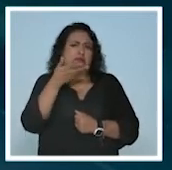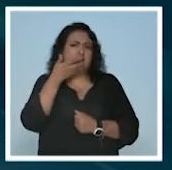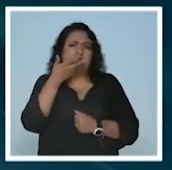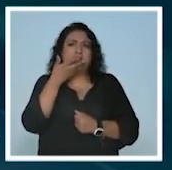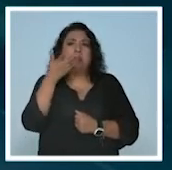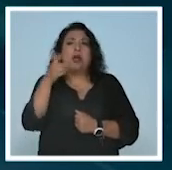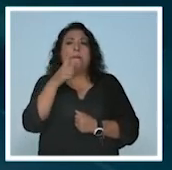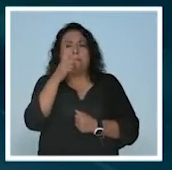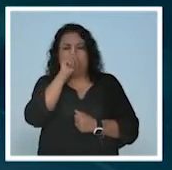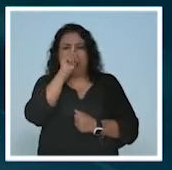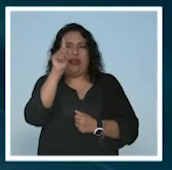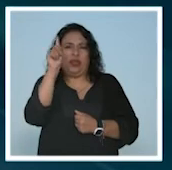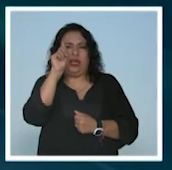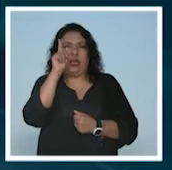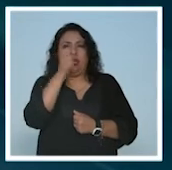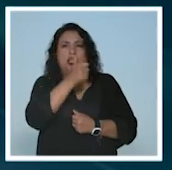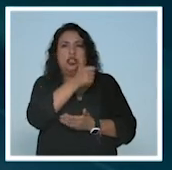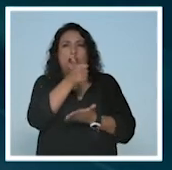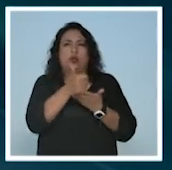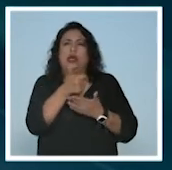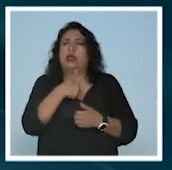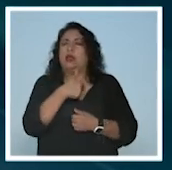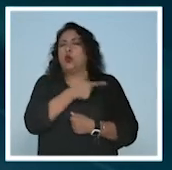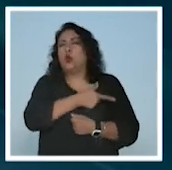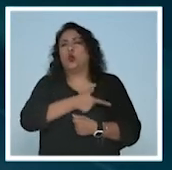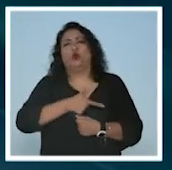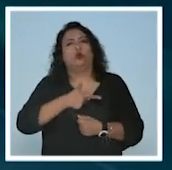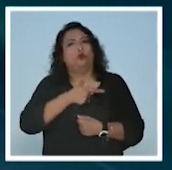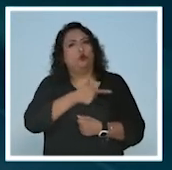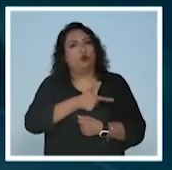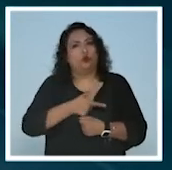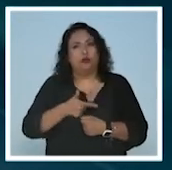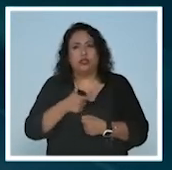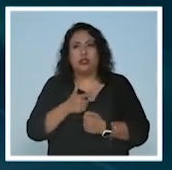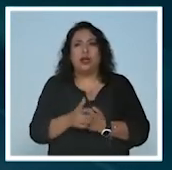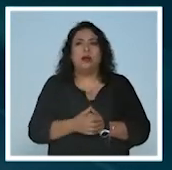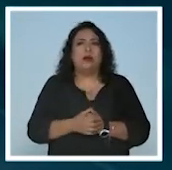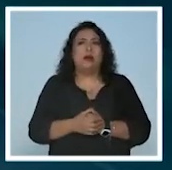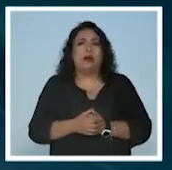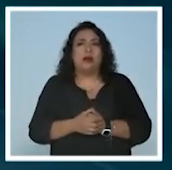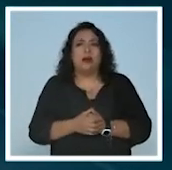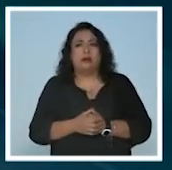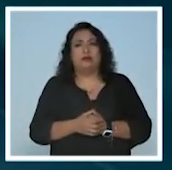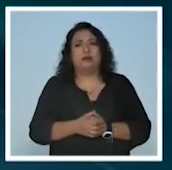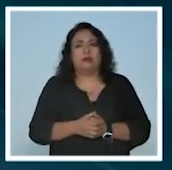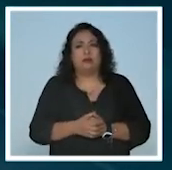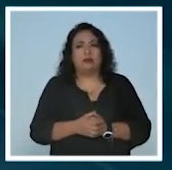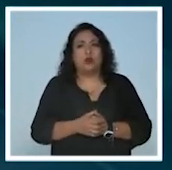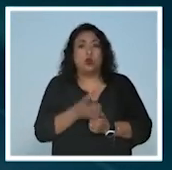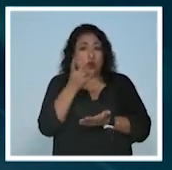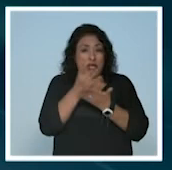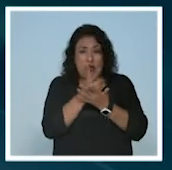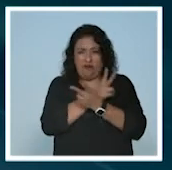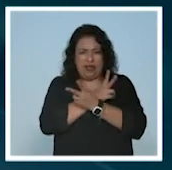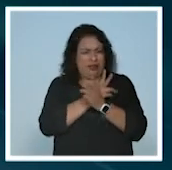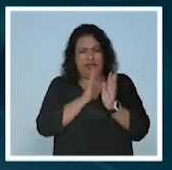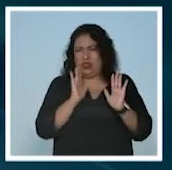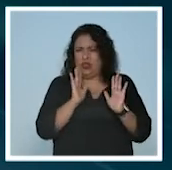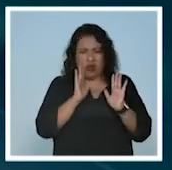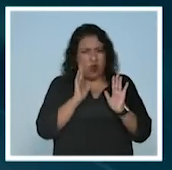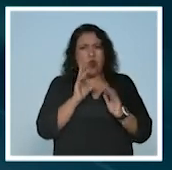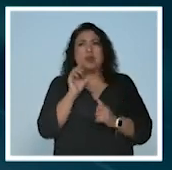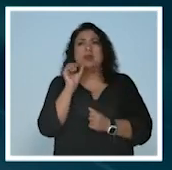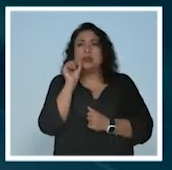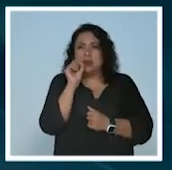en Madrid. Es una ciudad que me gusta muchísimo, no nada más en términos vacacionales,